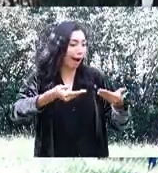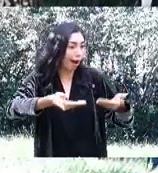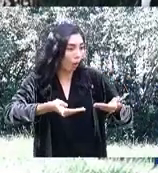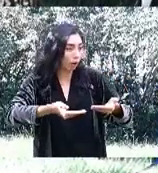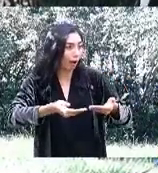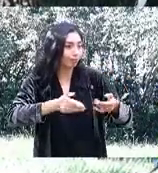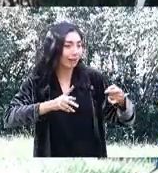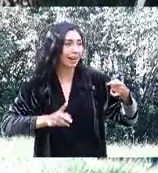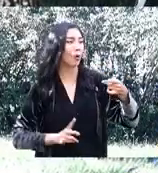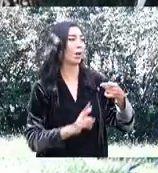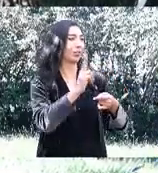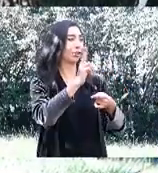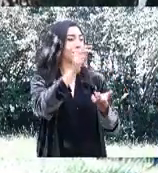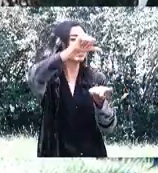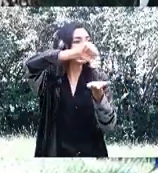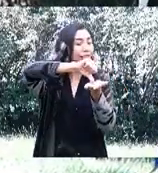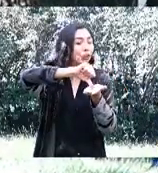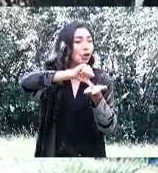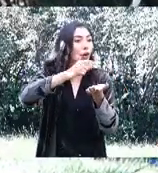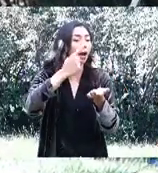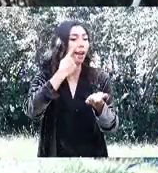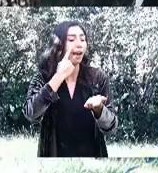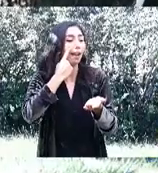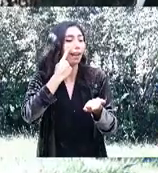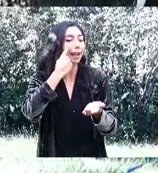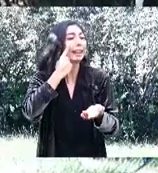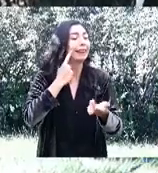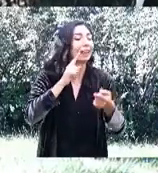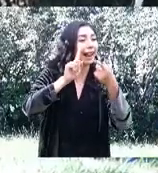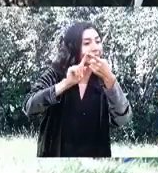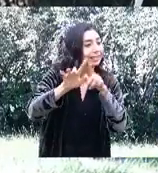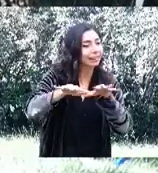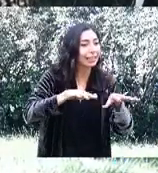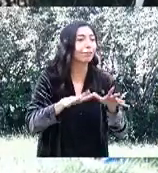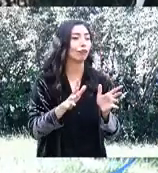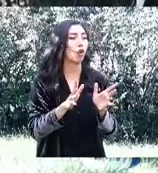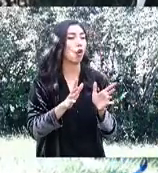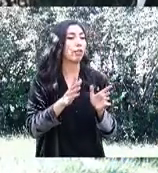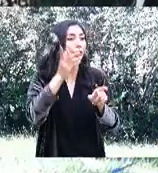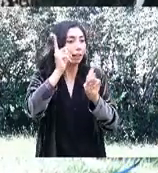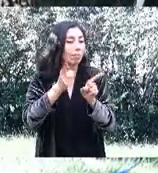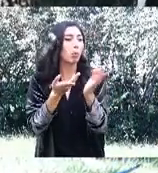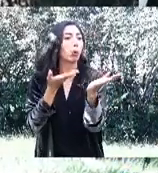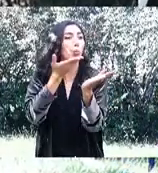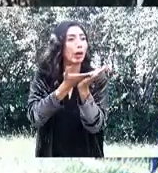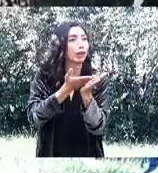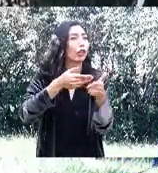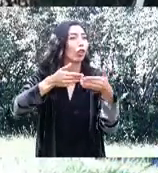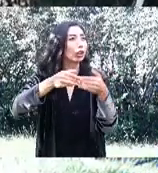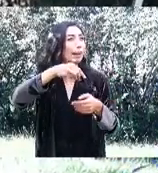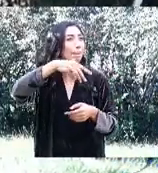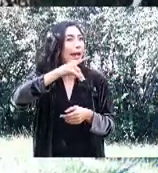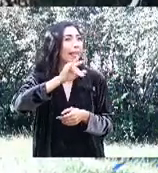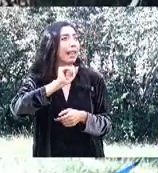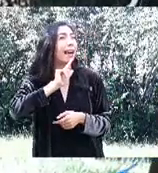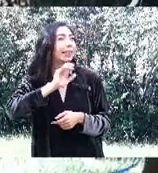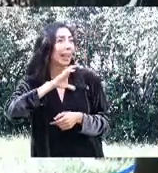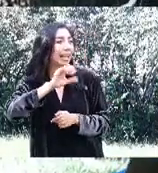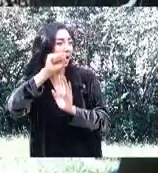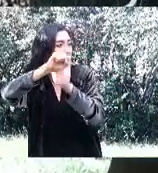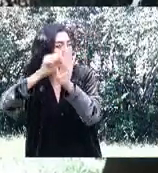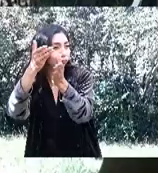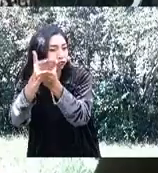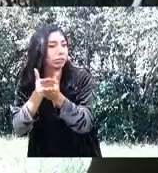inauguración del centro interactivo tenemos que hacer nuevas propias propuestas en la mediateca en el bosque Adriana Hoffman nos tenemos que juntar con cultura